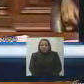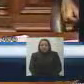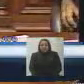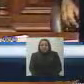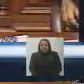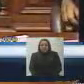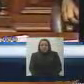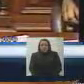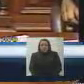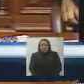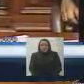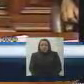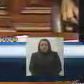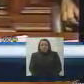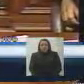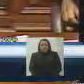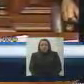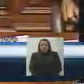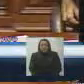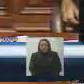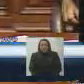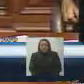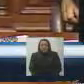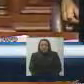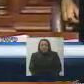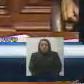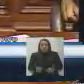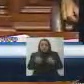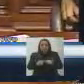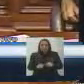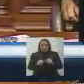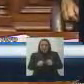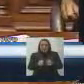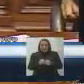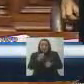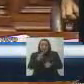Continuamos. Se va a poner en debate la moción de interpelación.